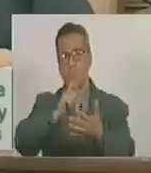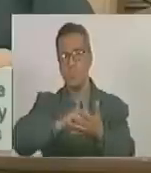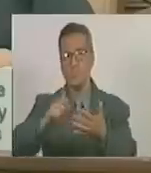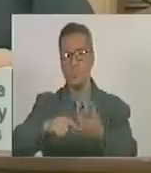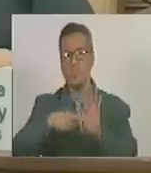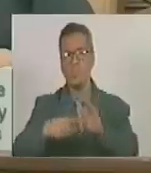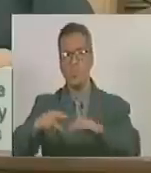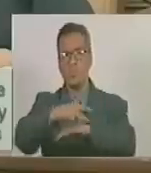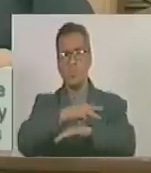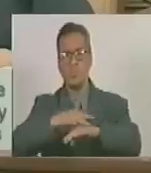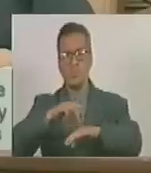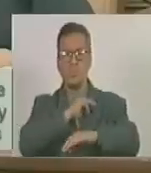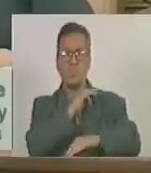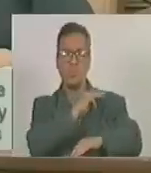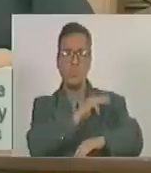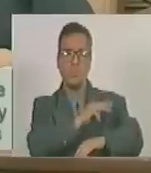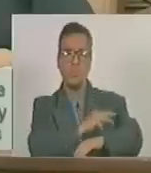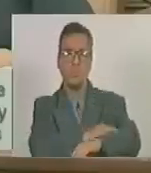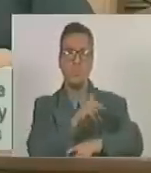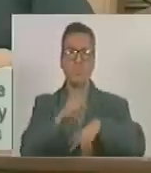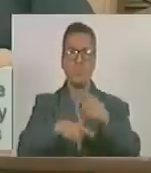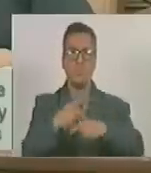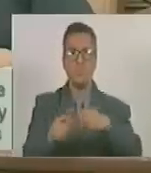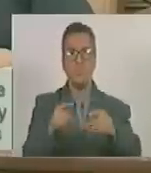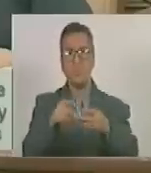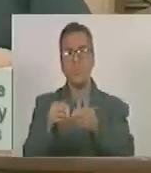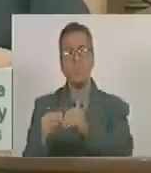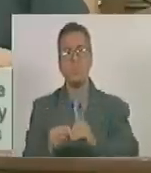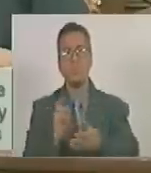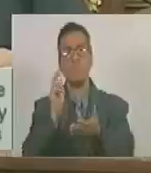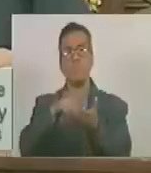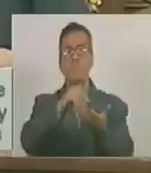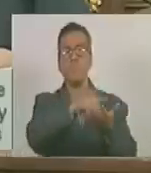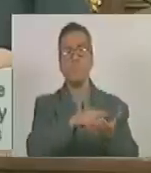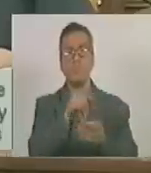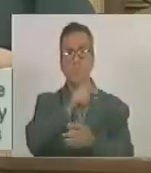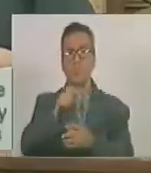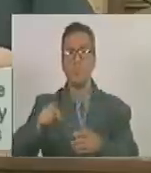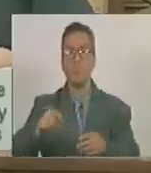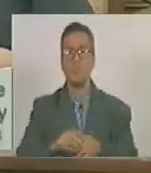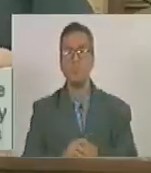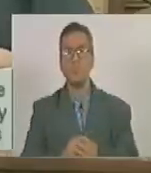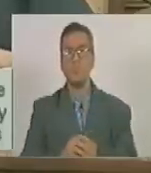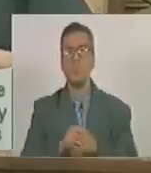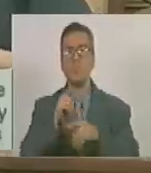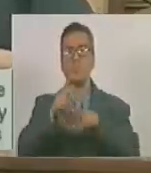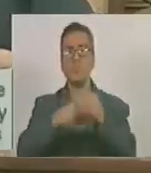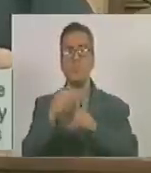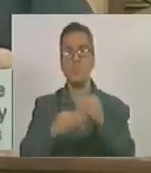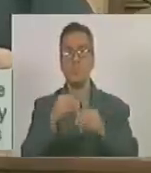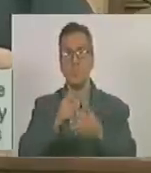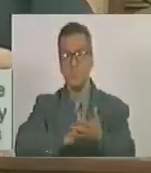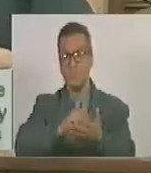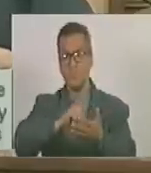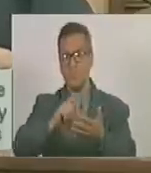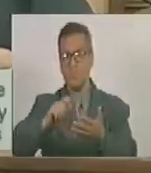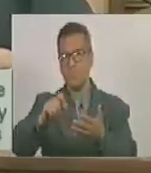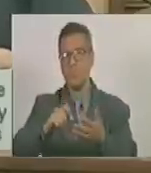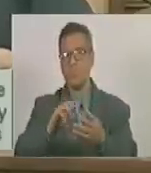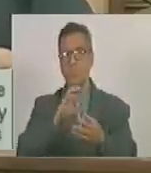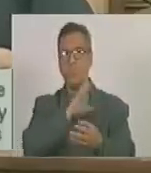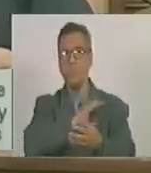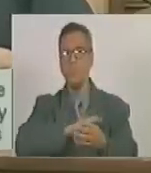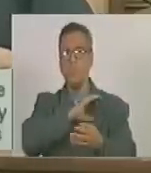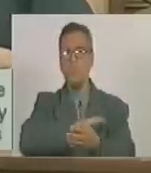ante el Ministerio del Poder Popular con competencia en materia de participación ciudadana. A los fines del registro, la